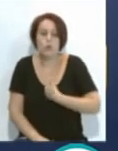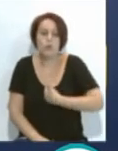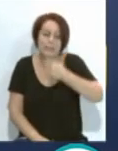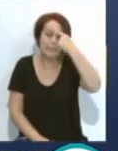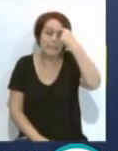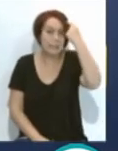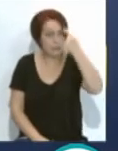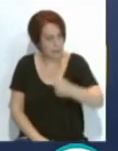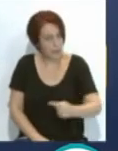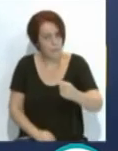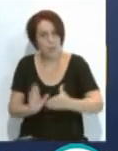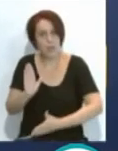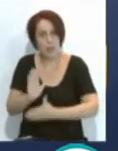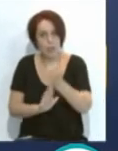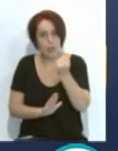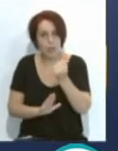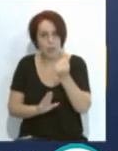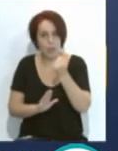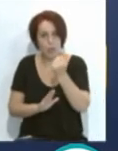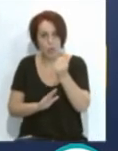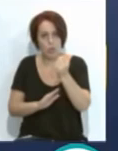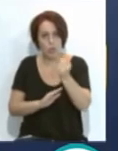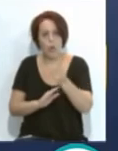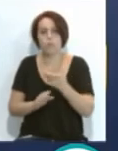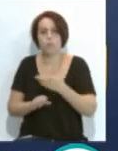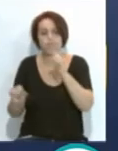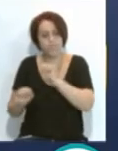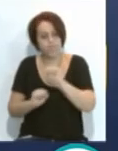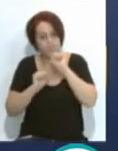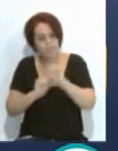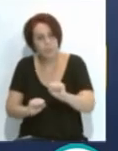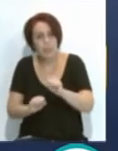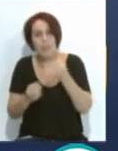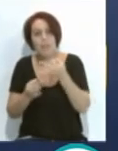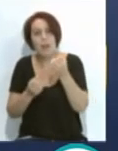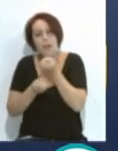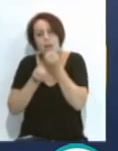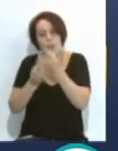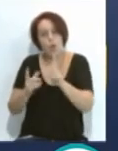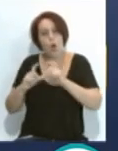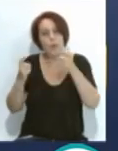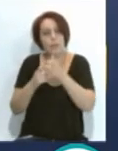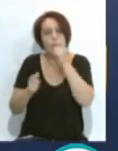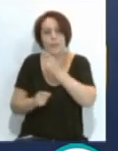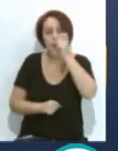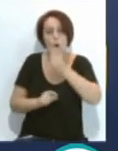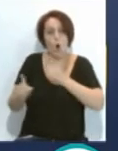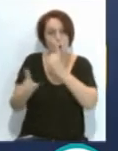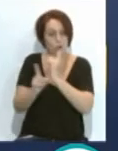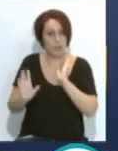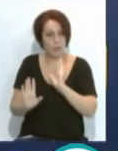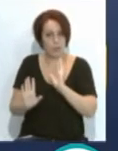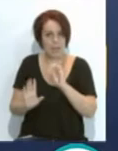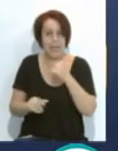absolutamente convencido de que la federación tiene que poner pie en pared a las declaraciones que vayan en contra del colectivo arbitral. Dicho